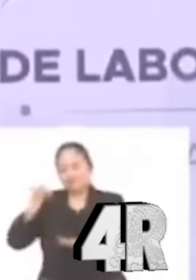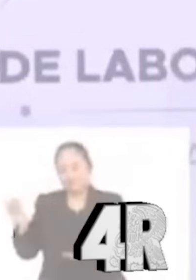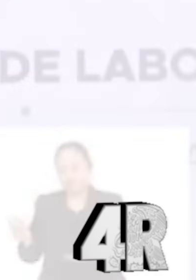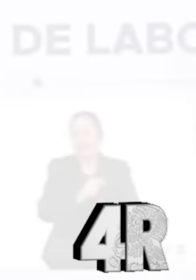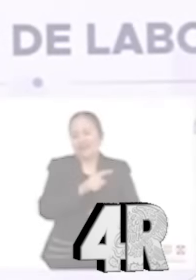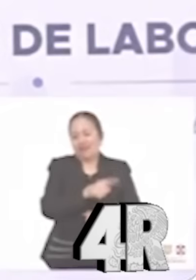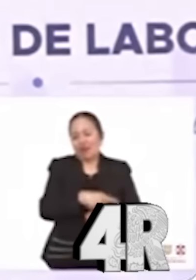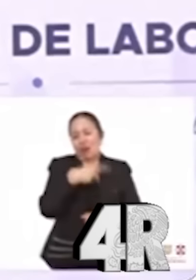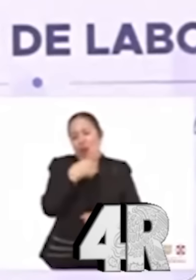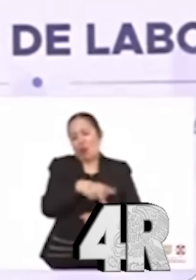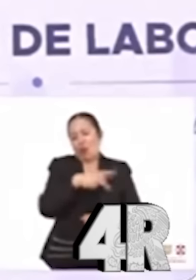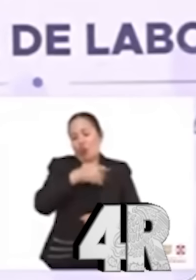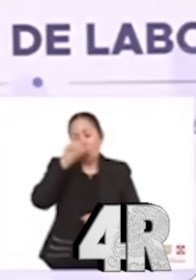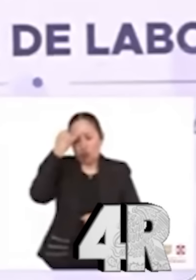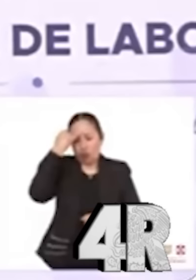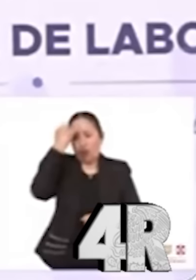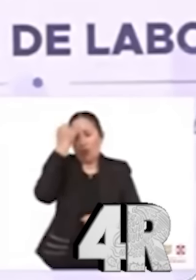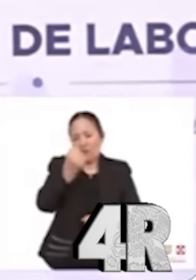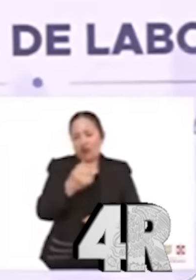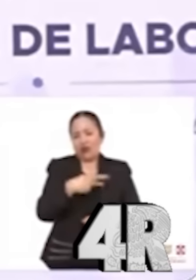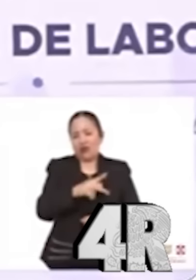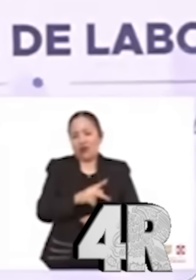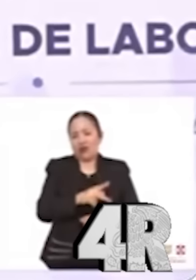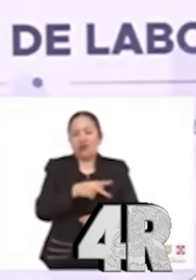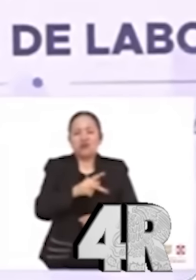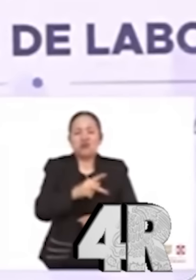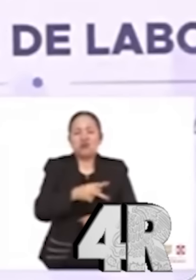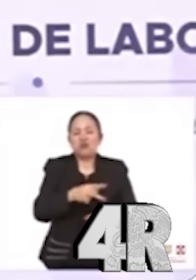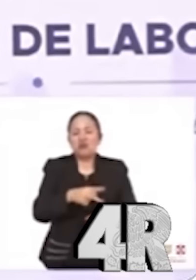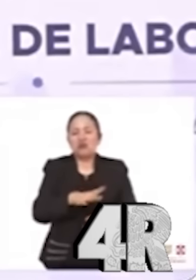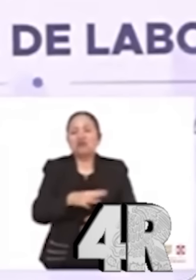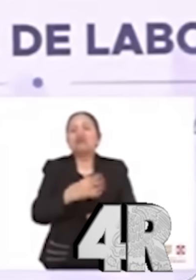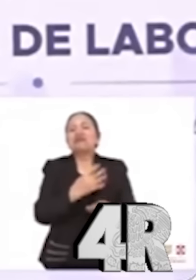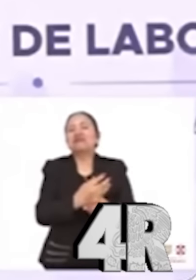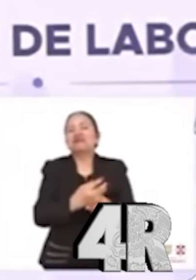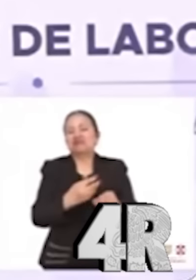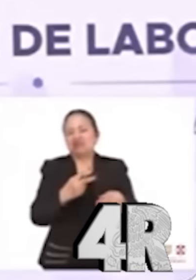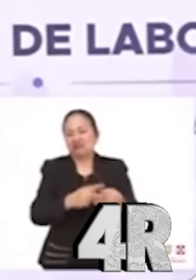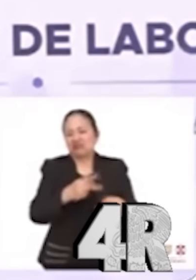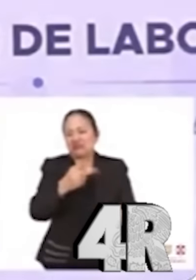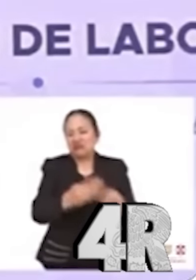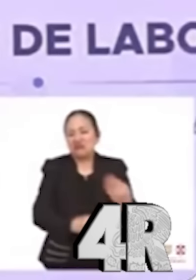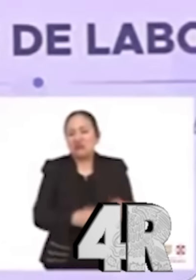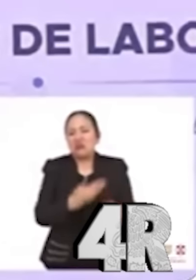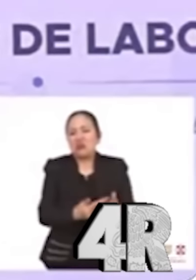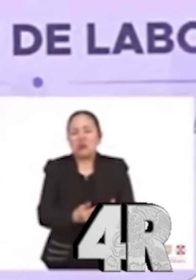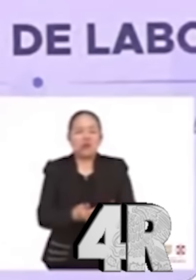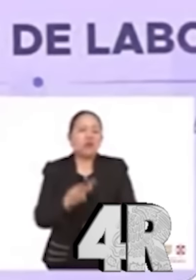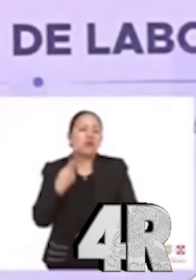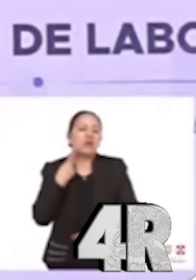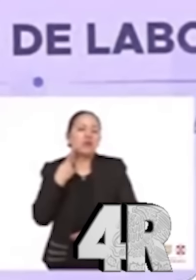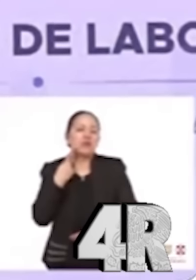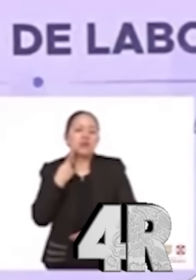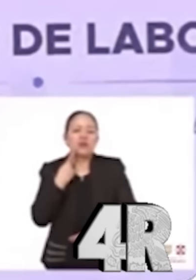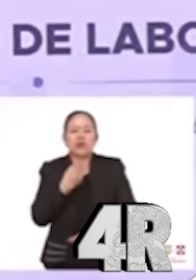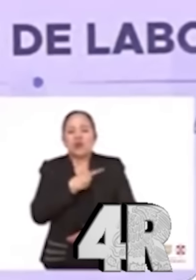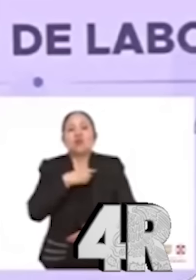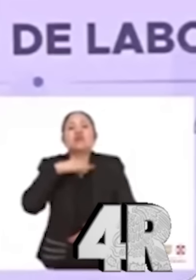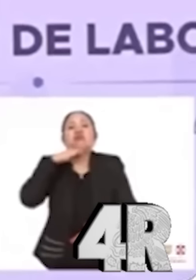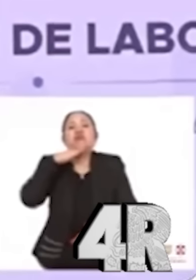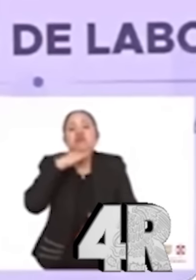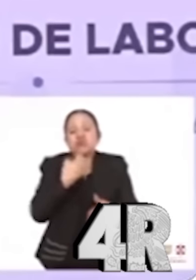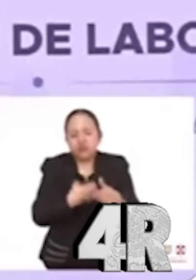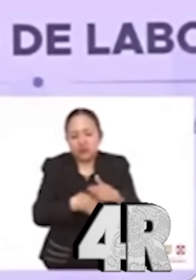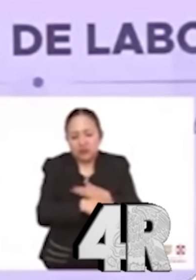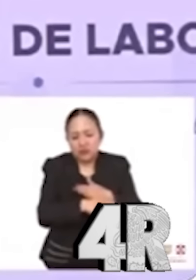agradecimiento. Y pues sí, ciudadanos, así como escuchamos, Ernestina Godoy lo deja bastante claro, tiene a todo su equipo con